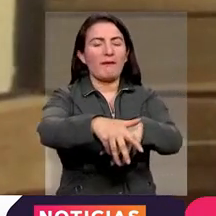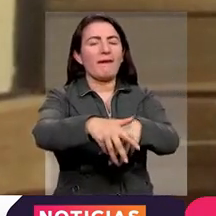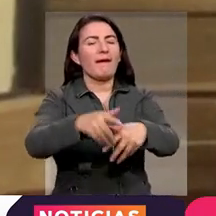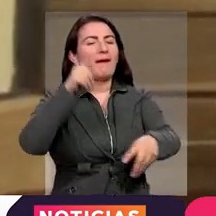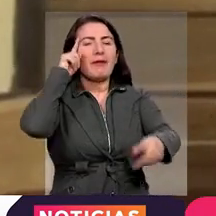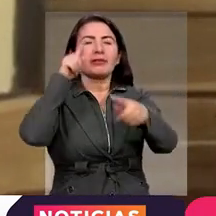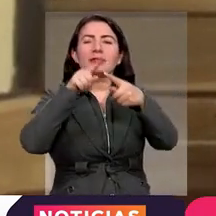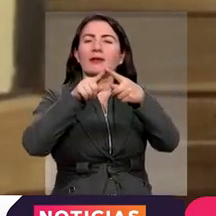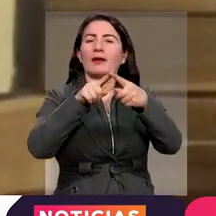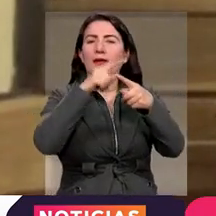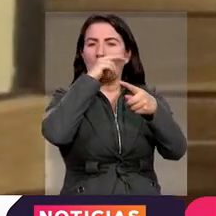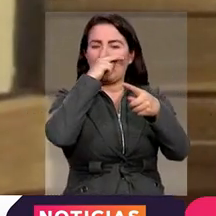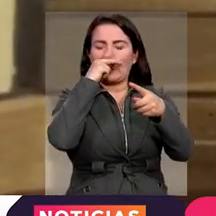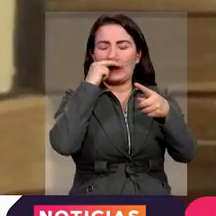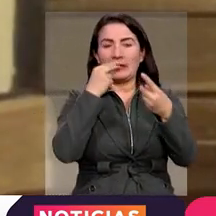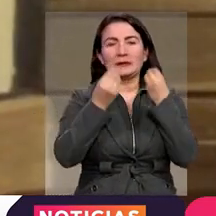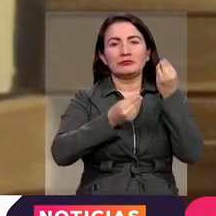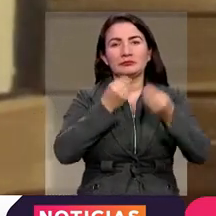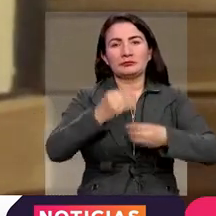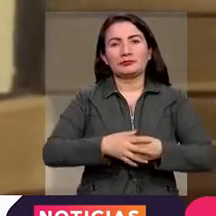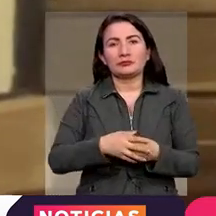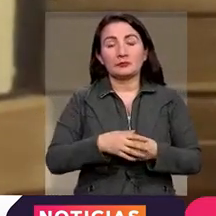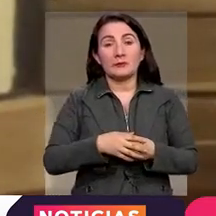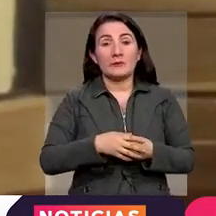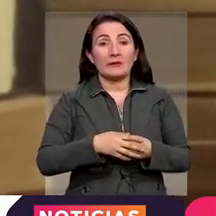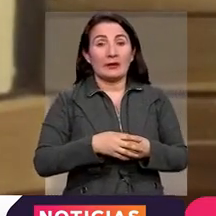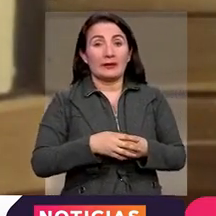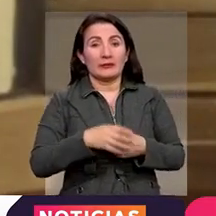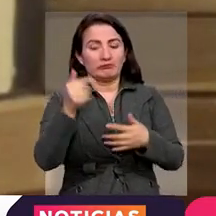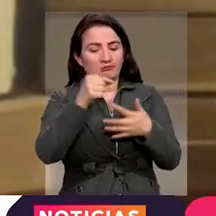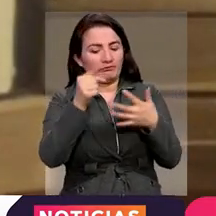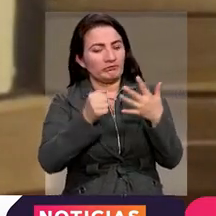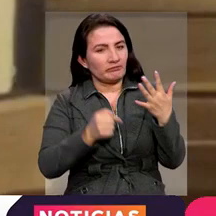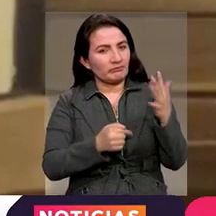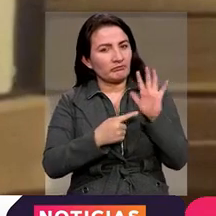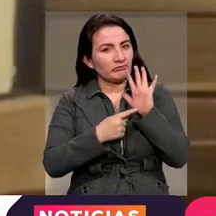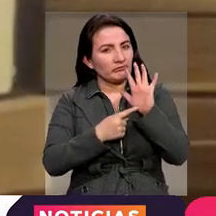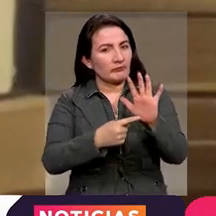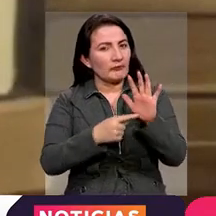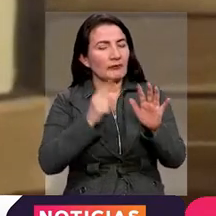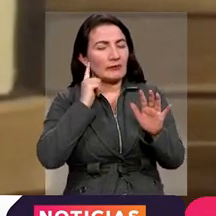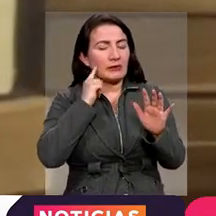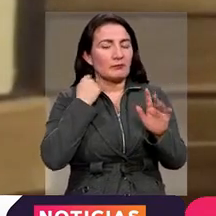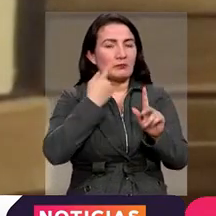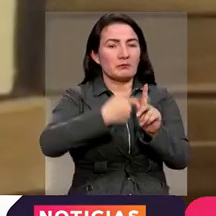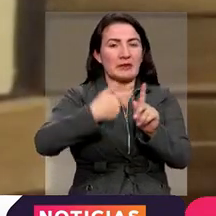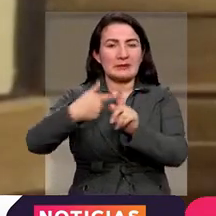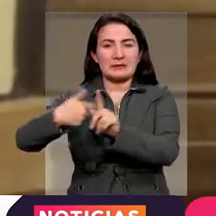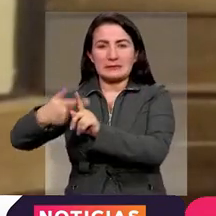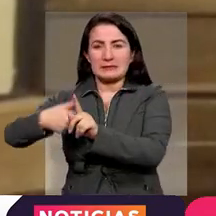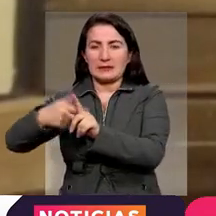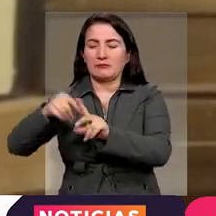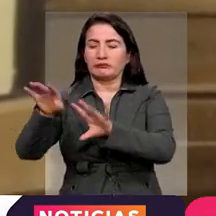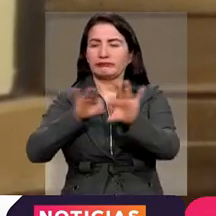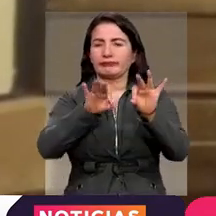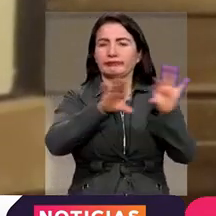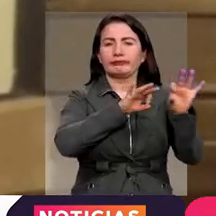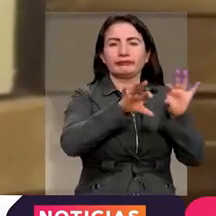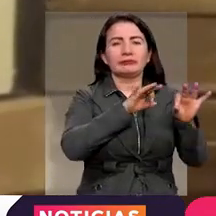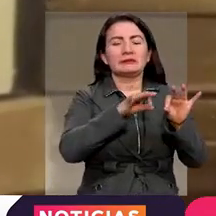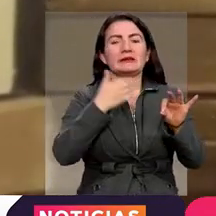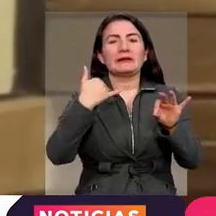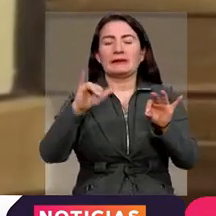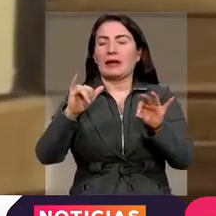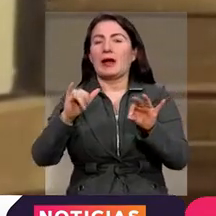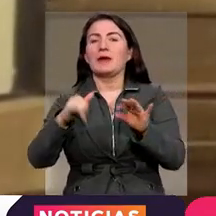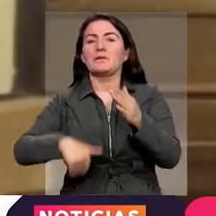de permitir, a partir de las señales que encontremos en los primeros meses del gobierno electo, que avance en